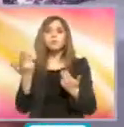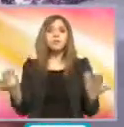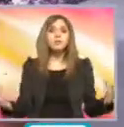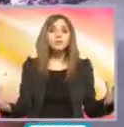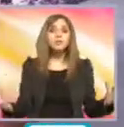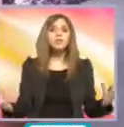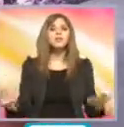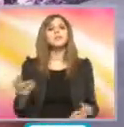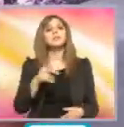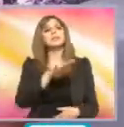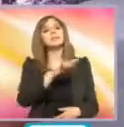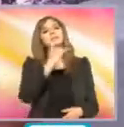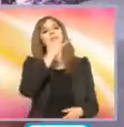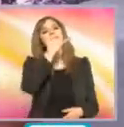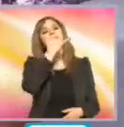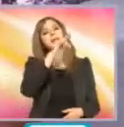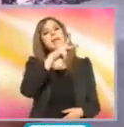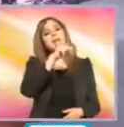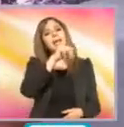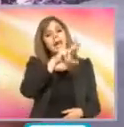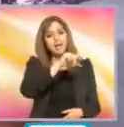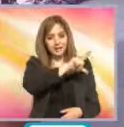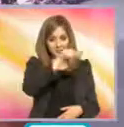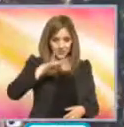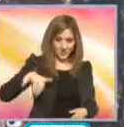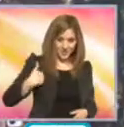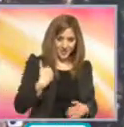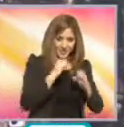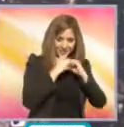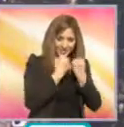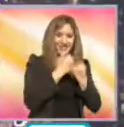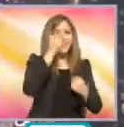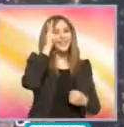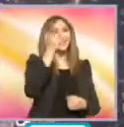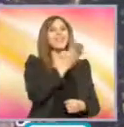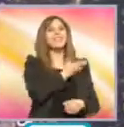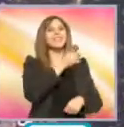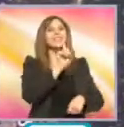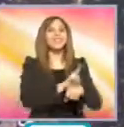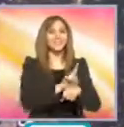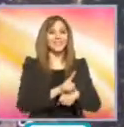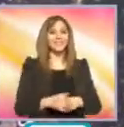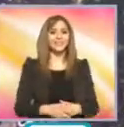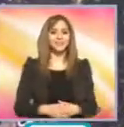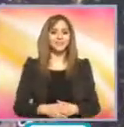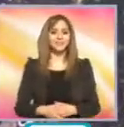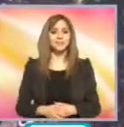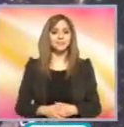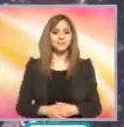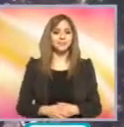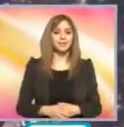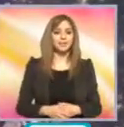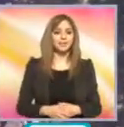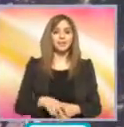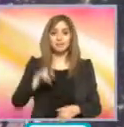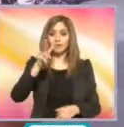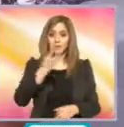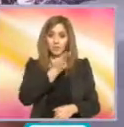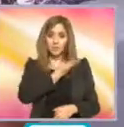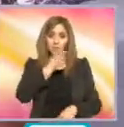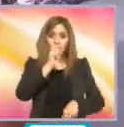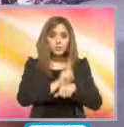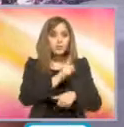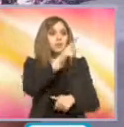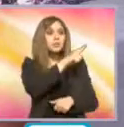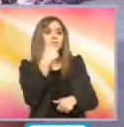te guardamos una dona a ti también. ¿Cómo por estás? favor. Hola Karen, buenos días. Buenos días. Pues buenos días y muy Buenos días. antojada con esa